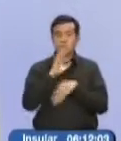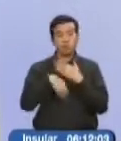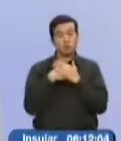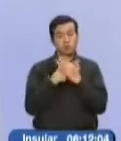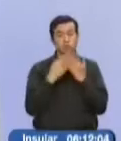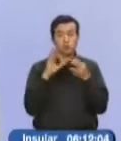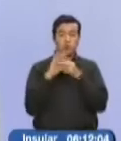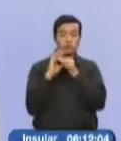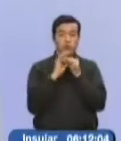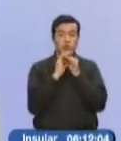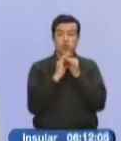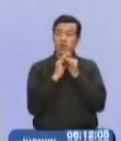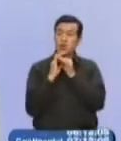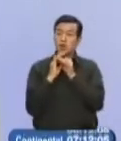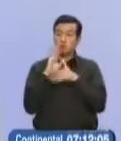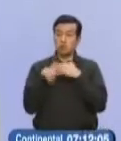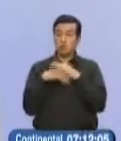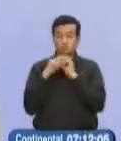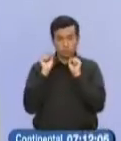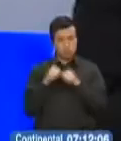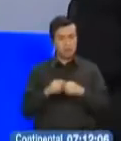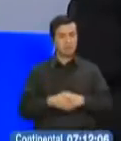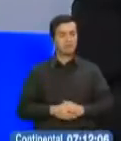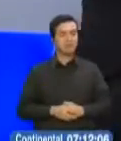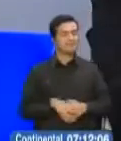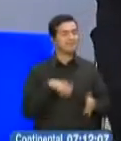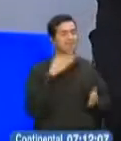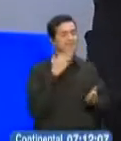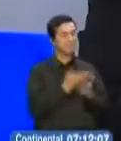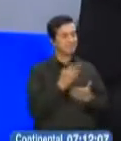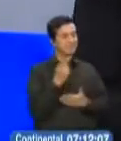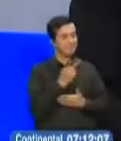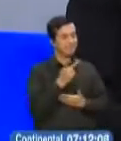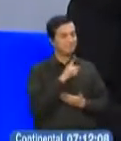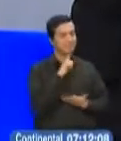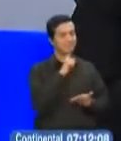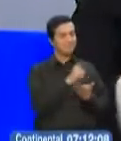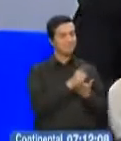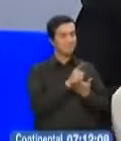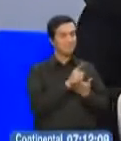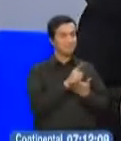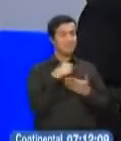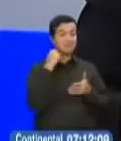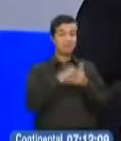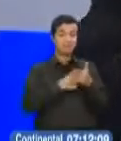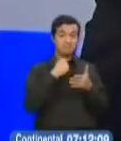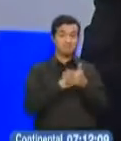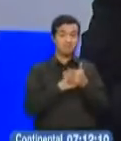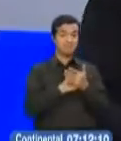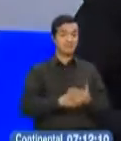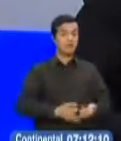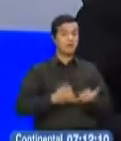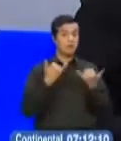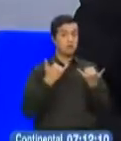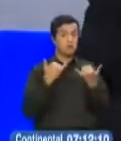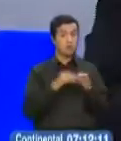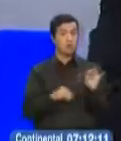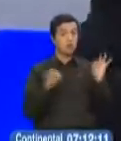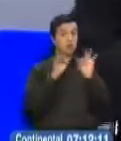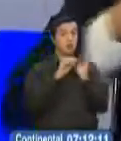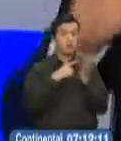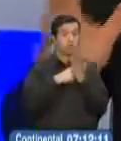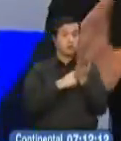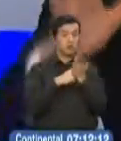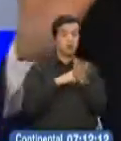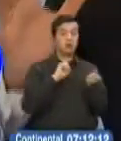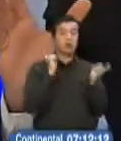¿no? Unidad en la diversidad, y creo que sí es posible. Bueno, muchas gracias, Javier, muchas gracias, Santiago. Y hay un gran reto, porque aquí lo que se debe debatir es el